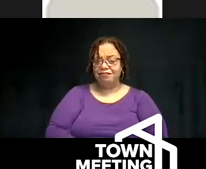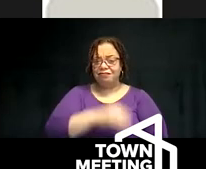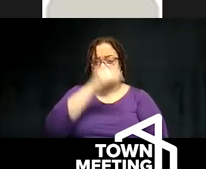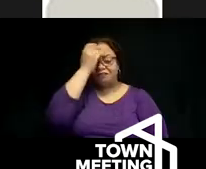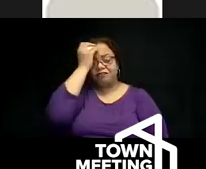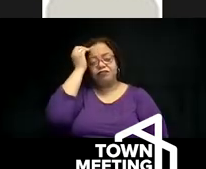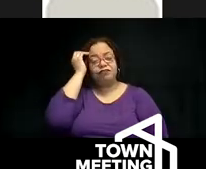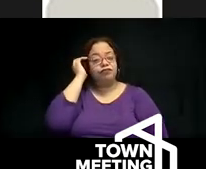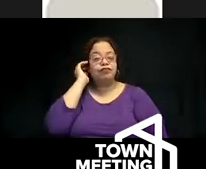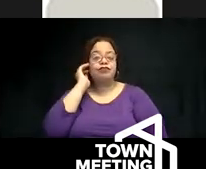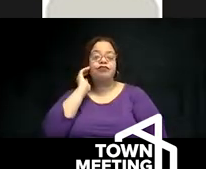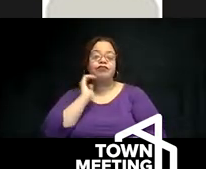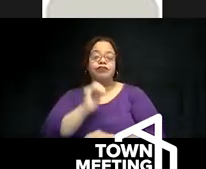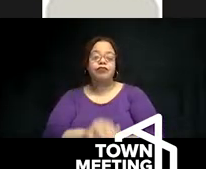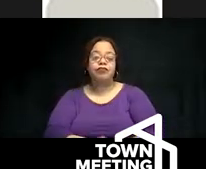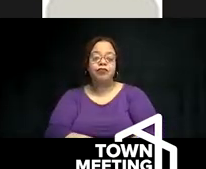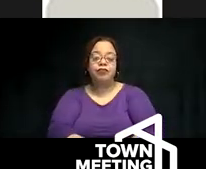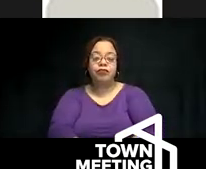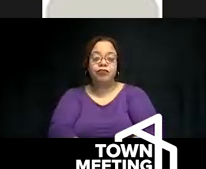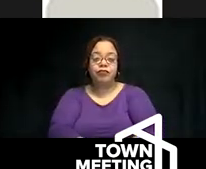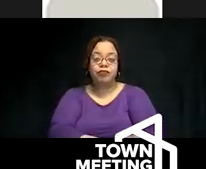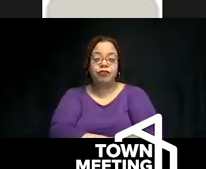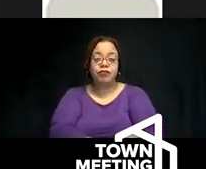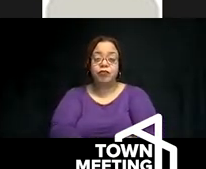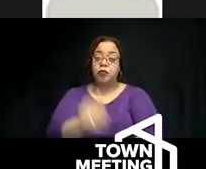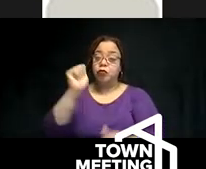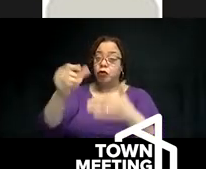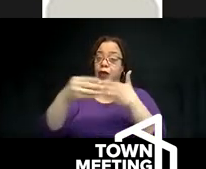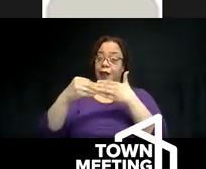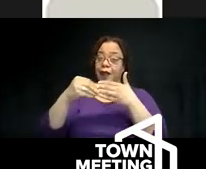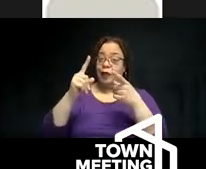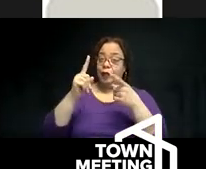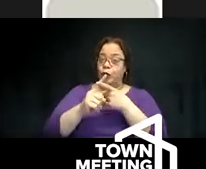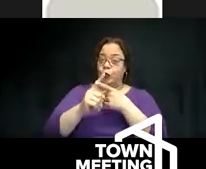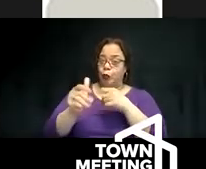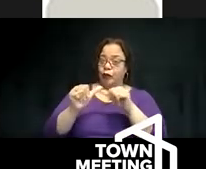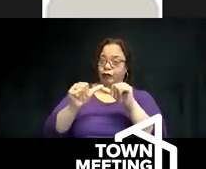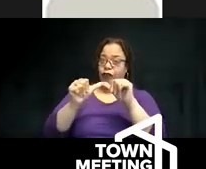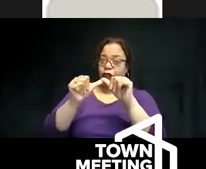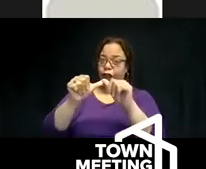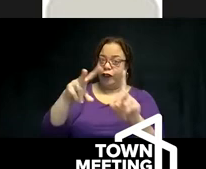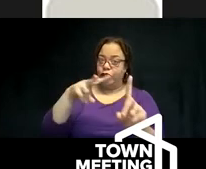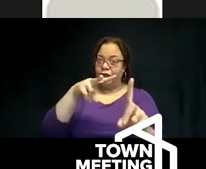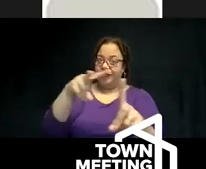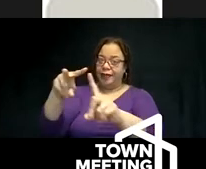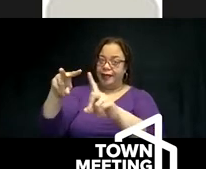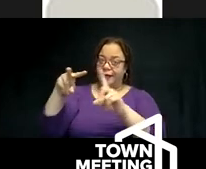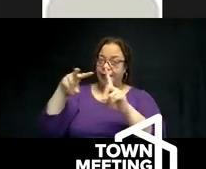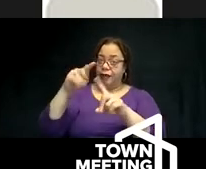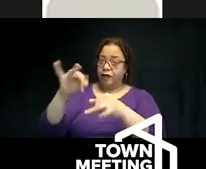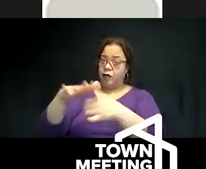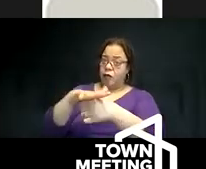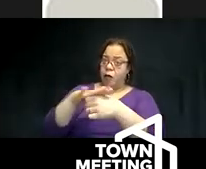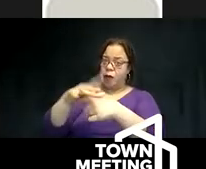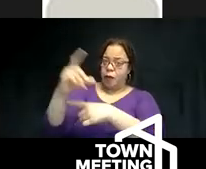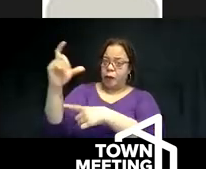para predecir. También se puede usar para en contra de vigilancia, en contra de comunidades locales